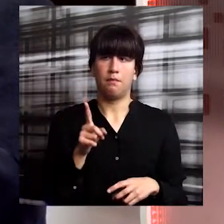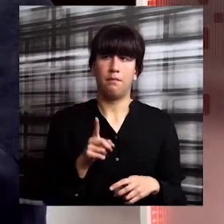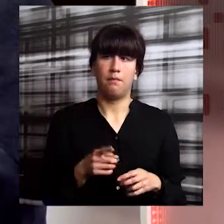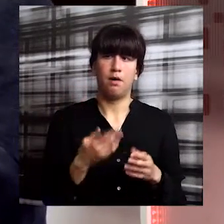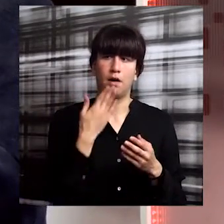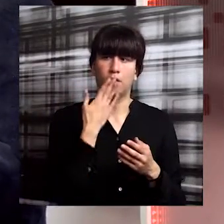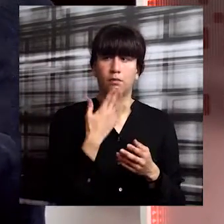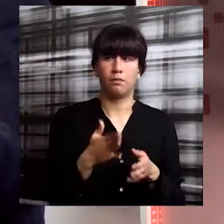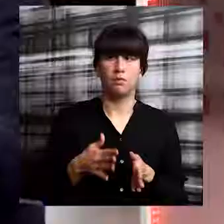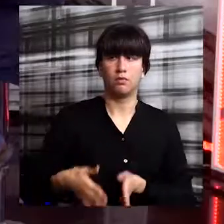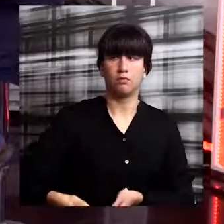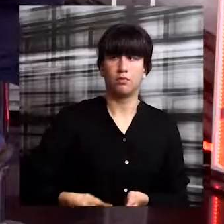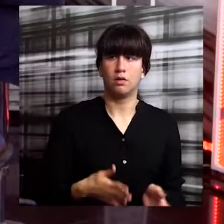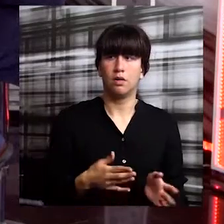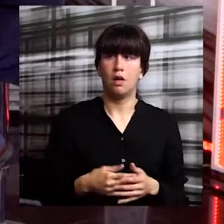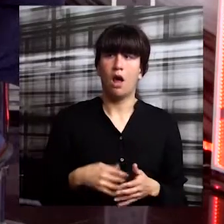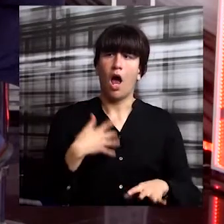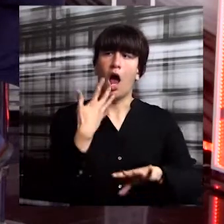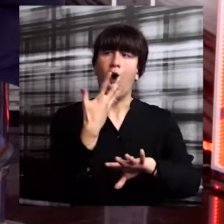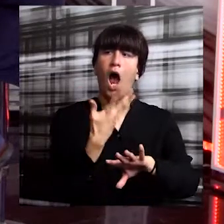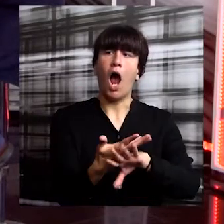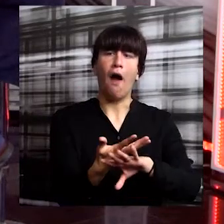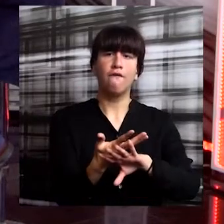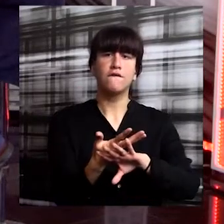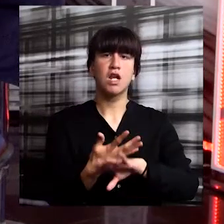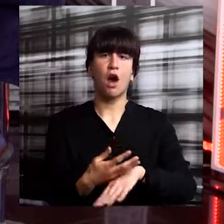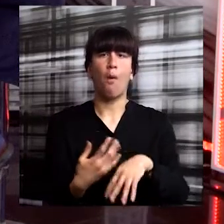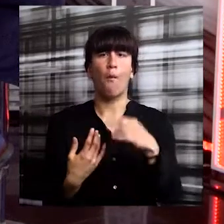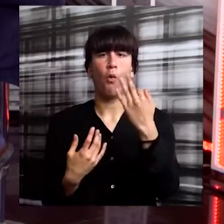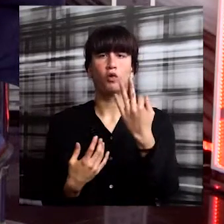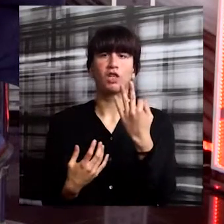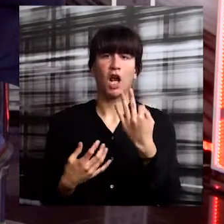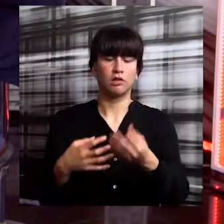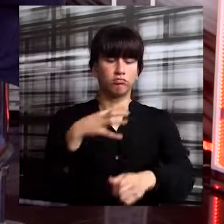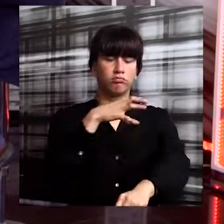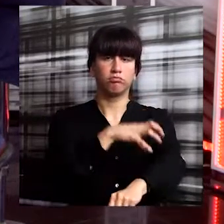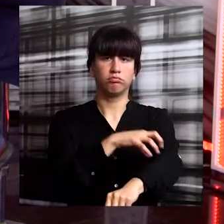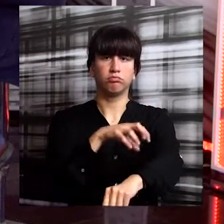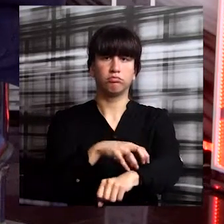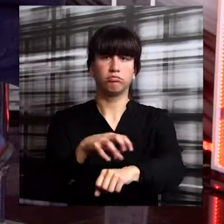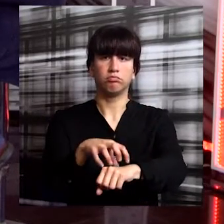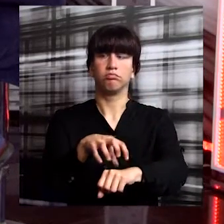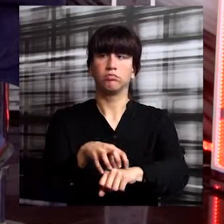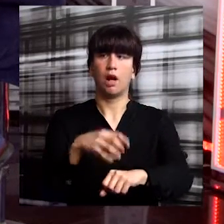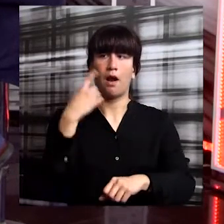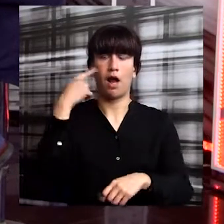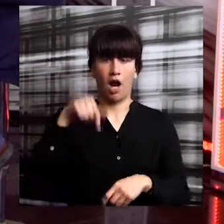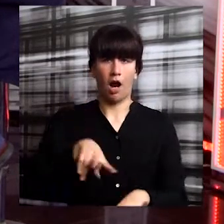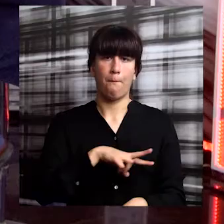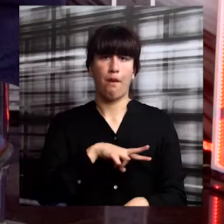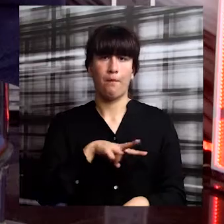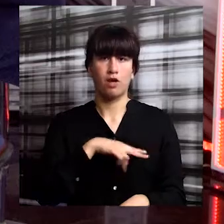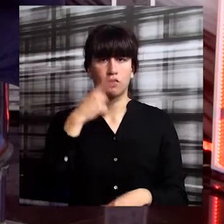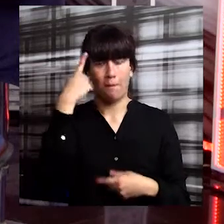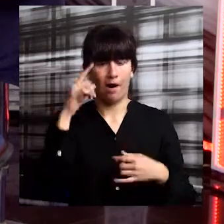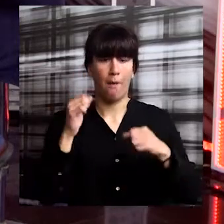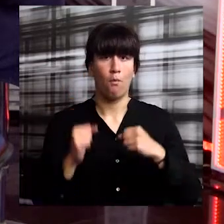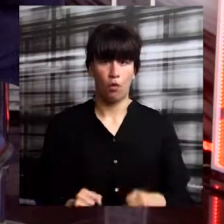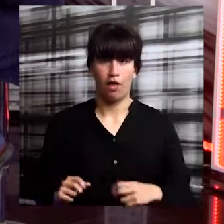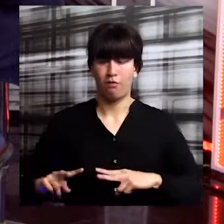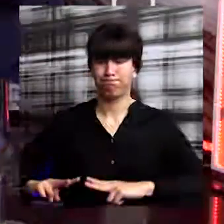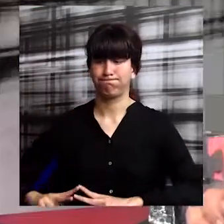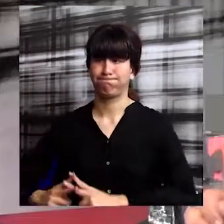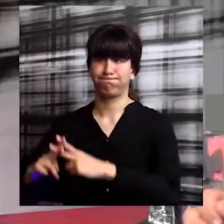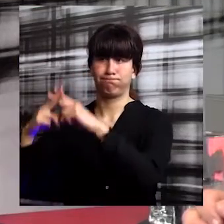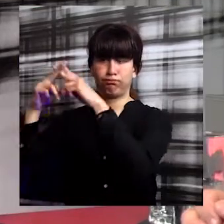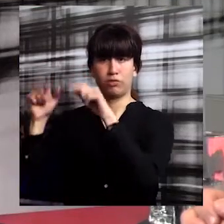se anunciaron de que habían como 3 sectores en Valparaíso que se podían estudiar para poder instalar este muelle dedicado. Sí,